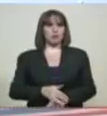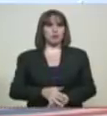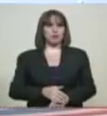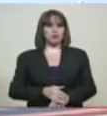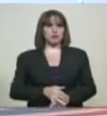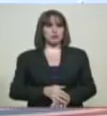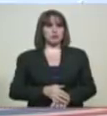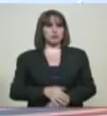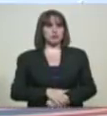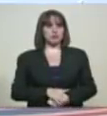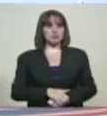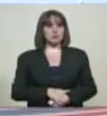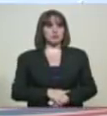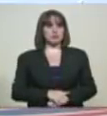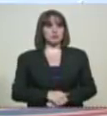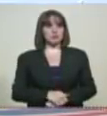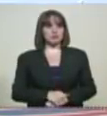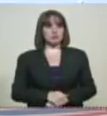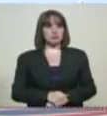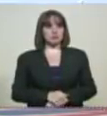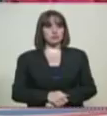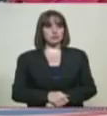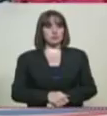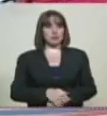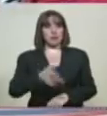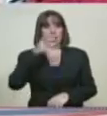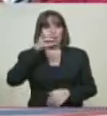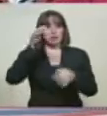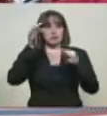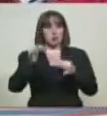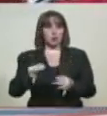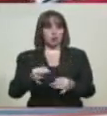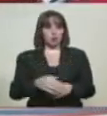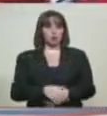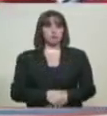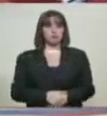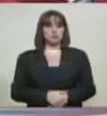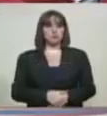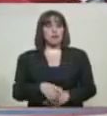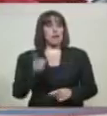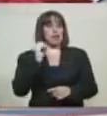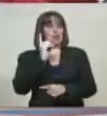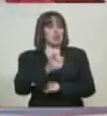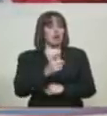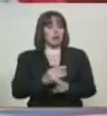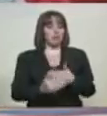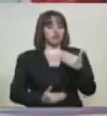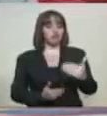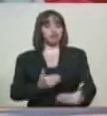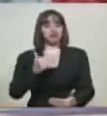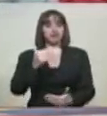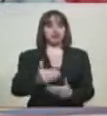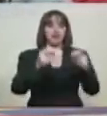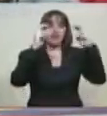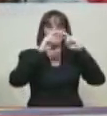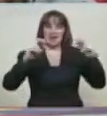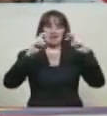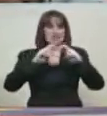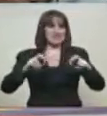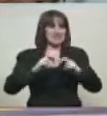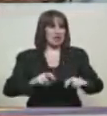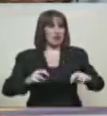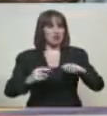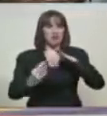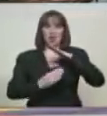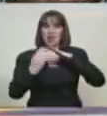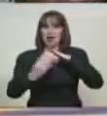la GEMAS, la gran misión, abastecimiento seguro, GEMAS, debe dar un salto en adelante. Se están revisando todas las bases de la